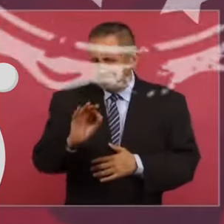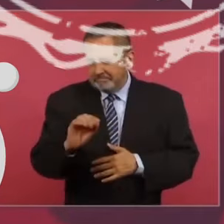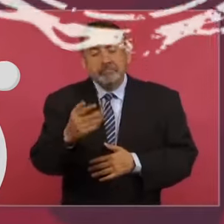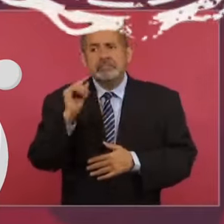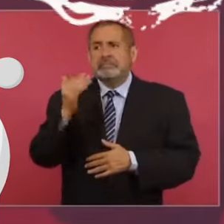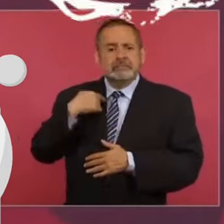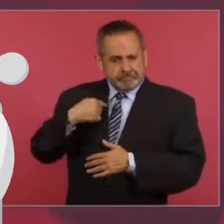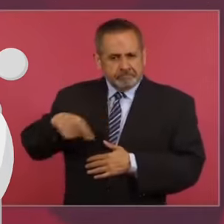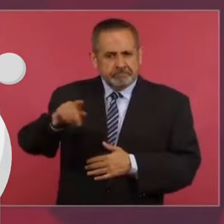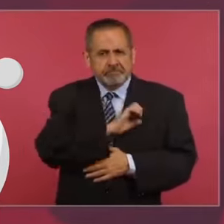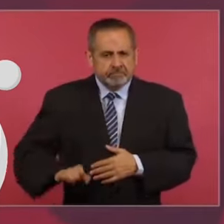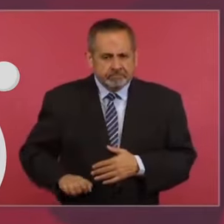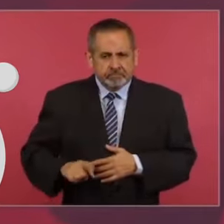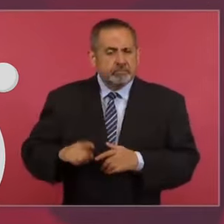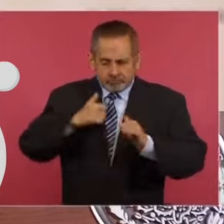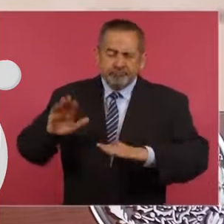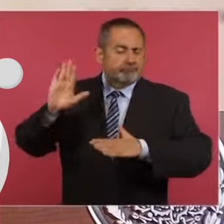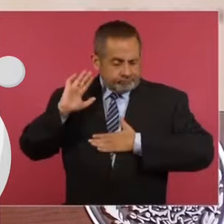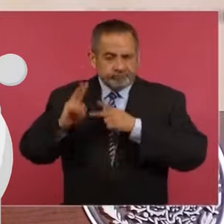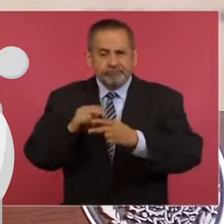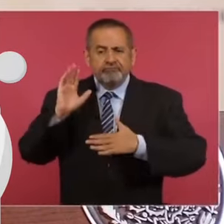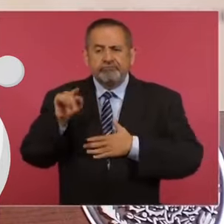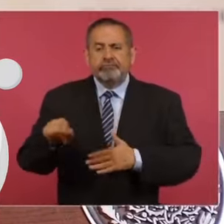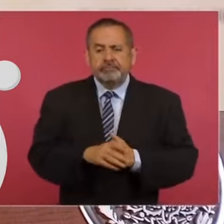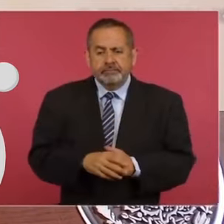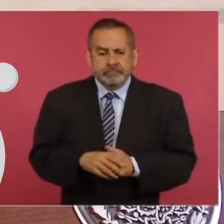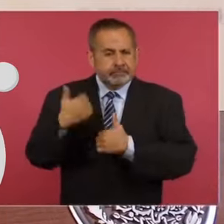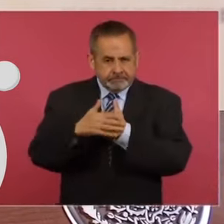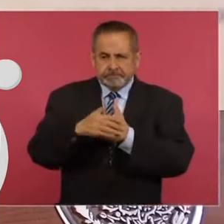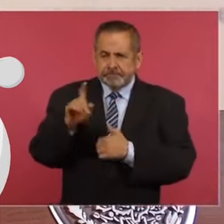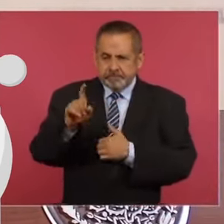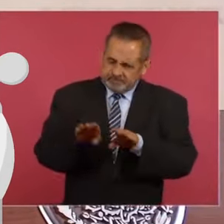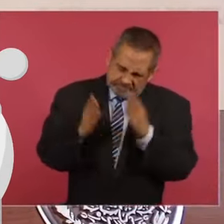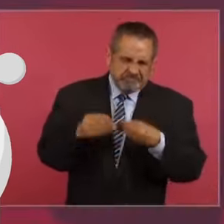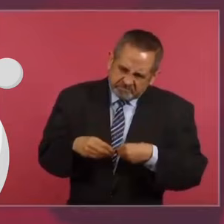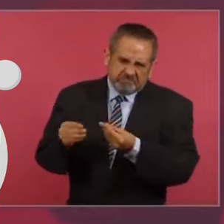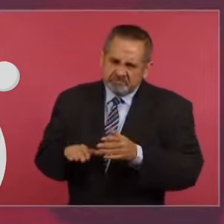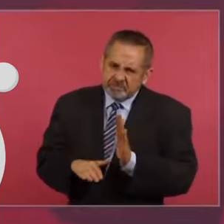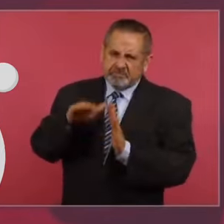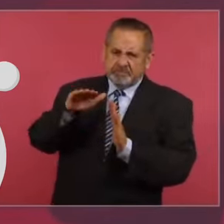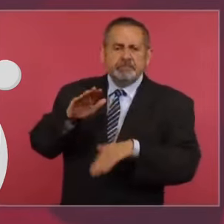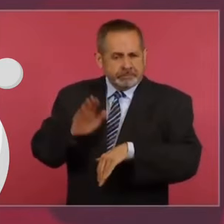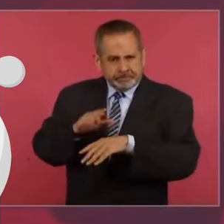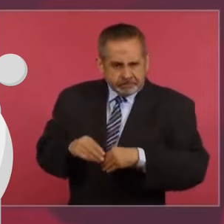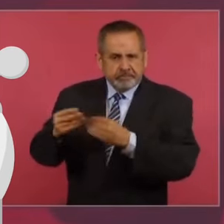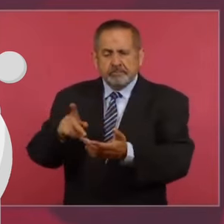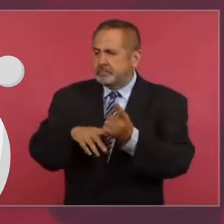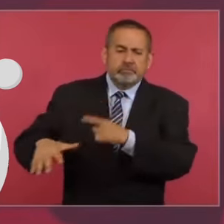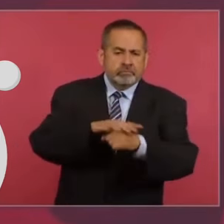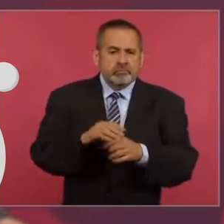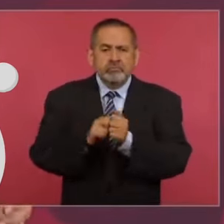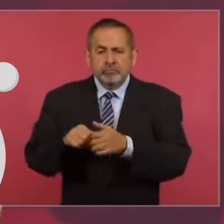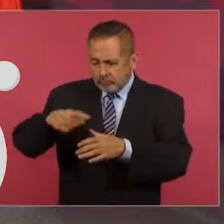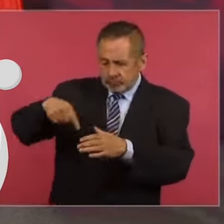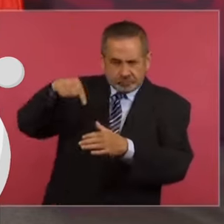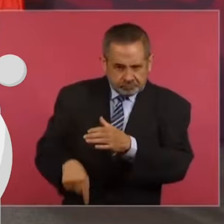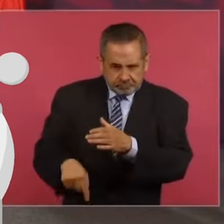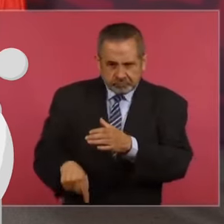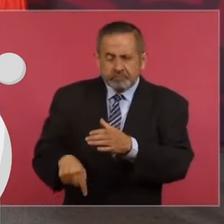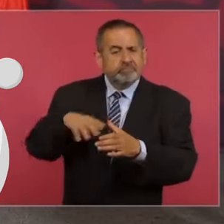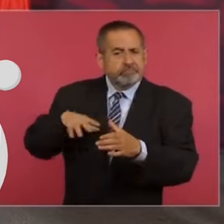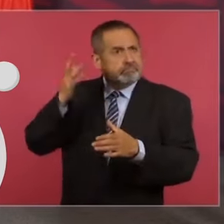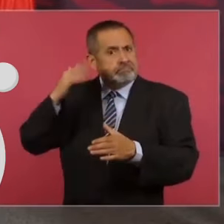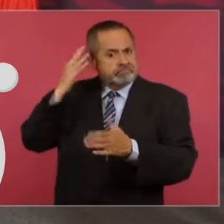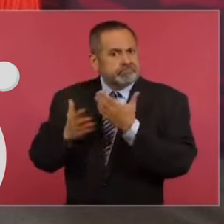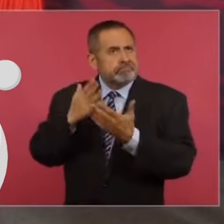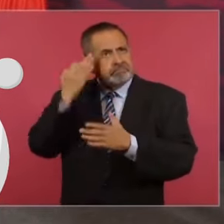estar hace poco en Ecatepec. Y sin compromiso de que va a aumentar el volumen de agua. Vamos a llevar agua de pozos que se